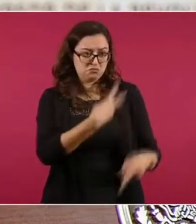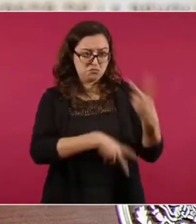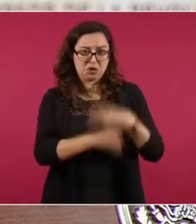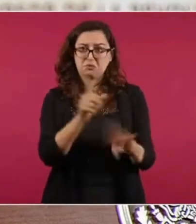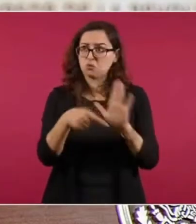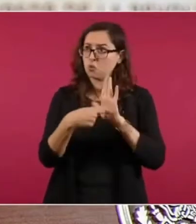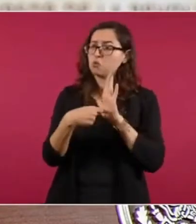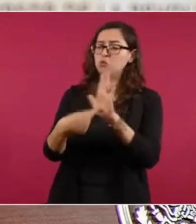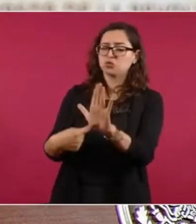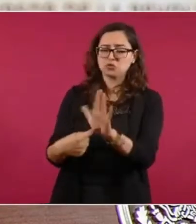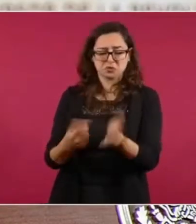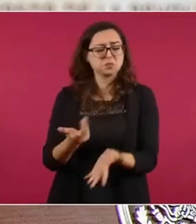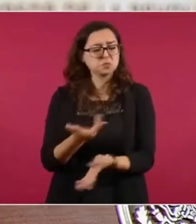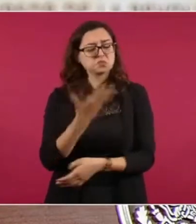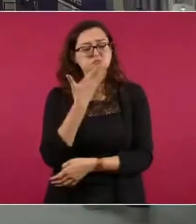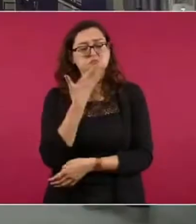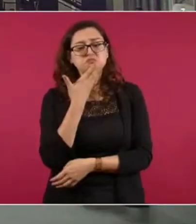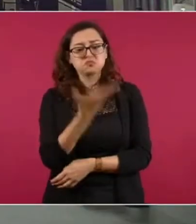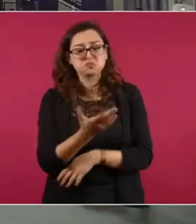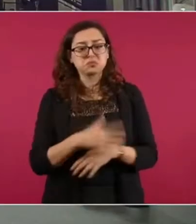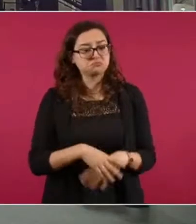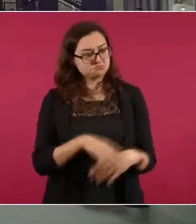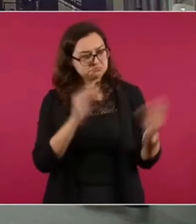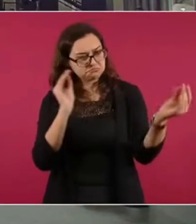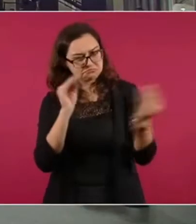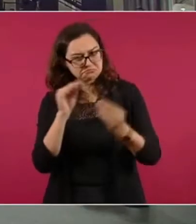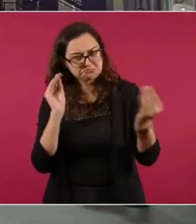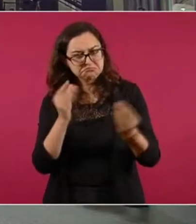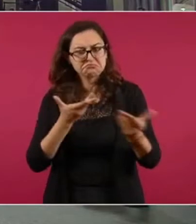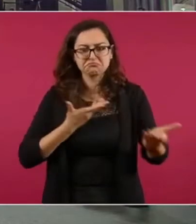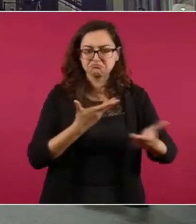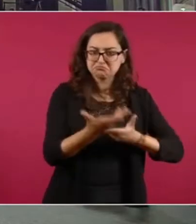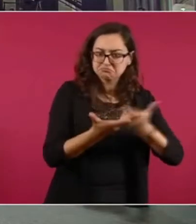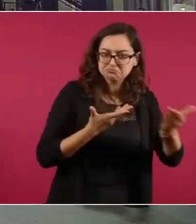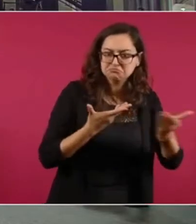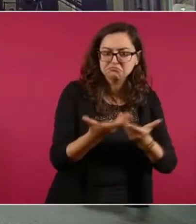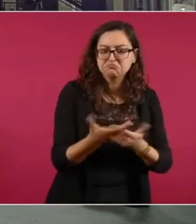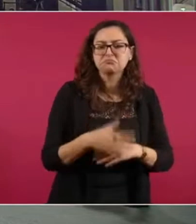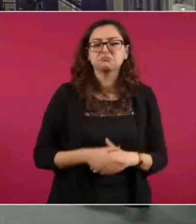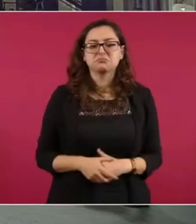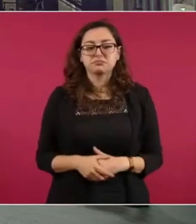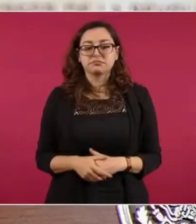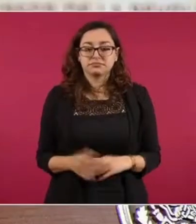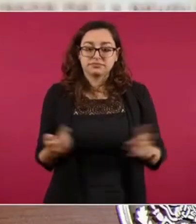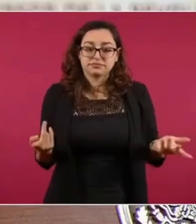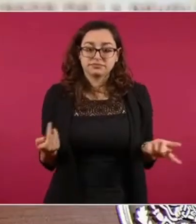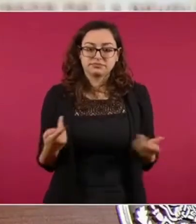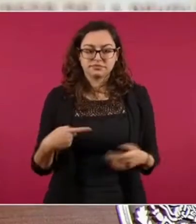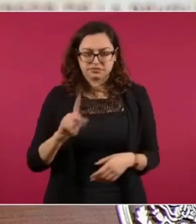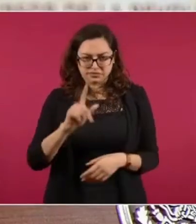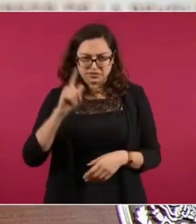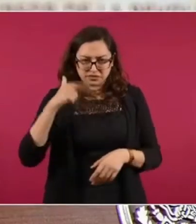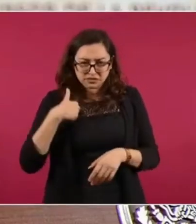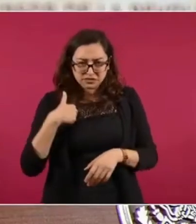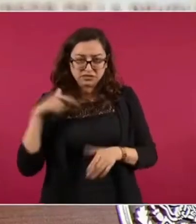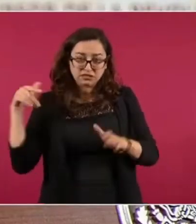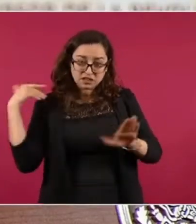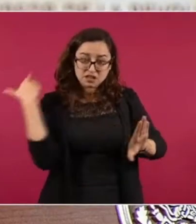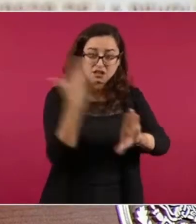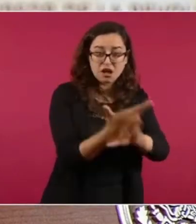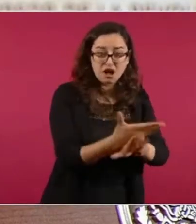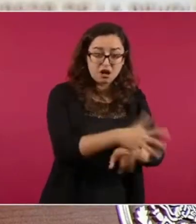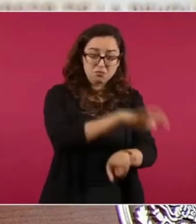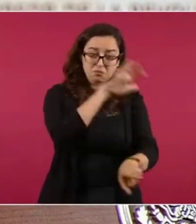Poder debatir, polemizar, pero no perseguir a nadie.